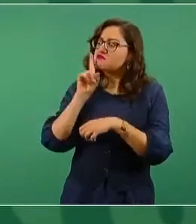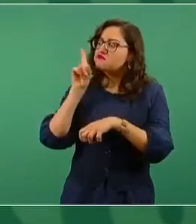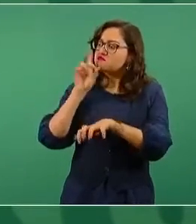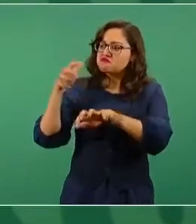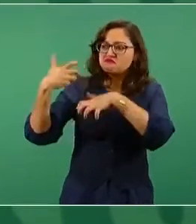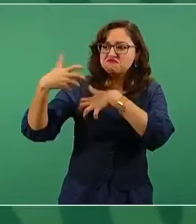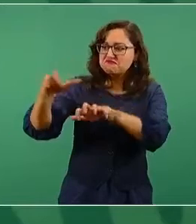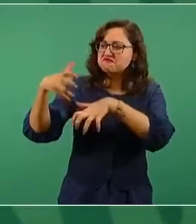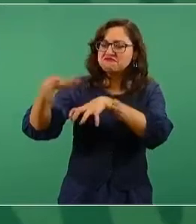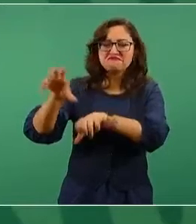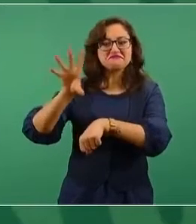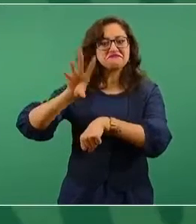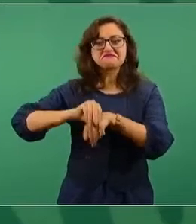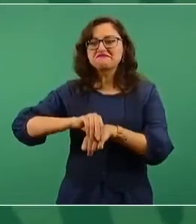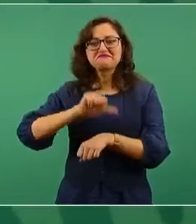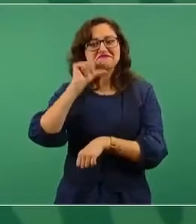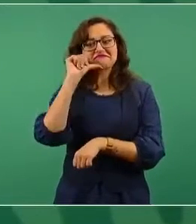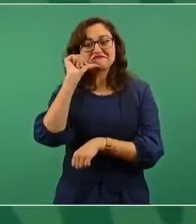permitir